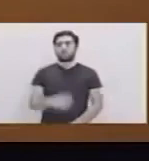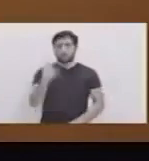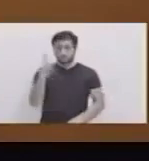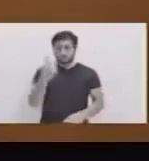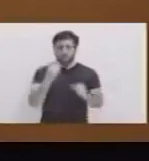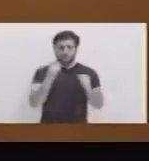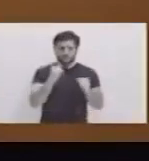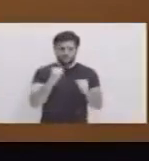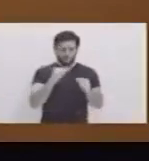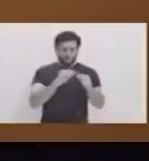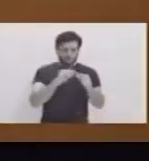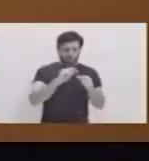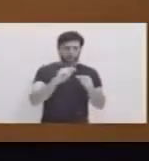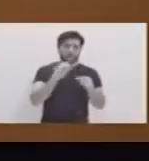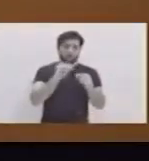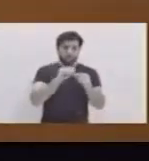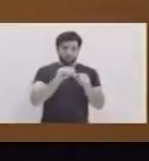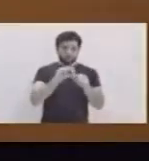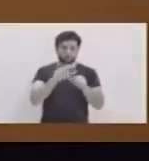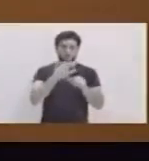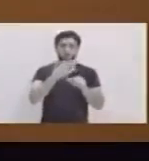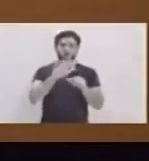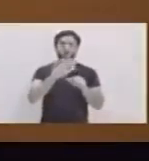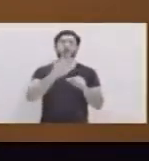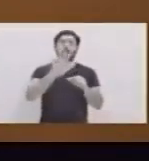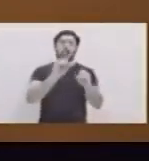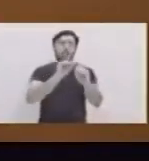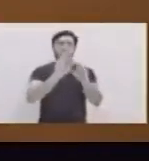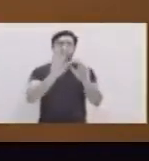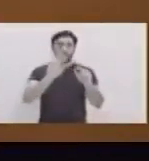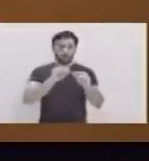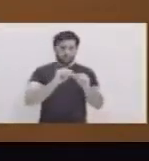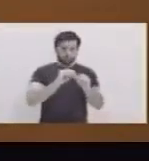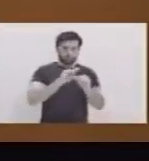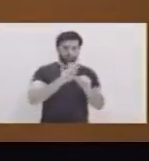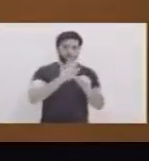y voy a suavizar el color hacia los extremos